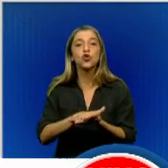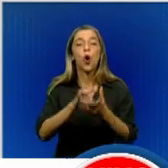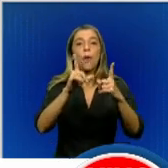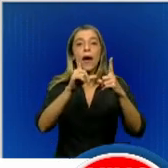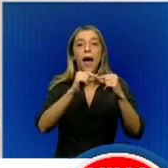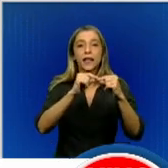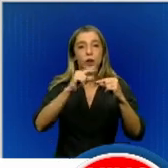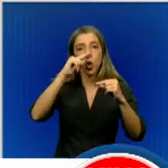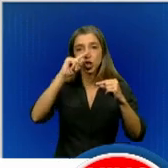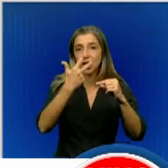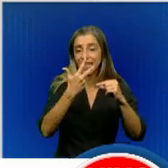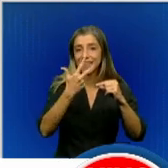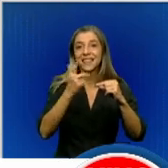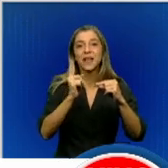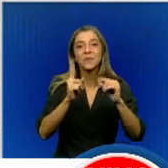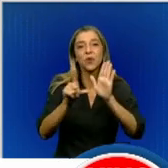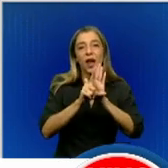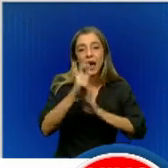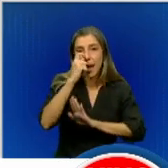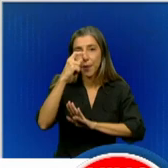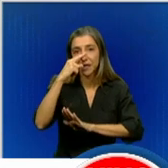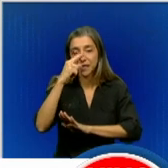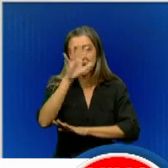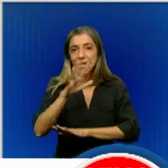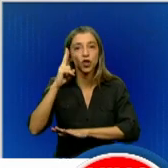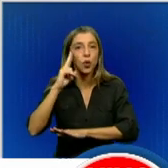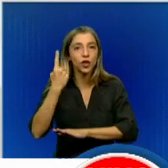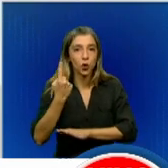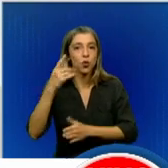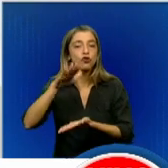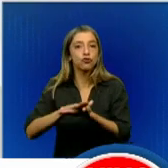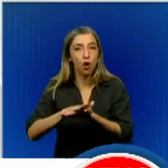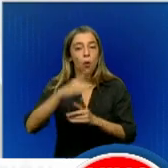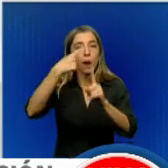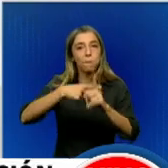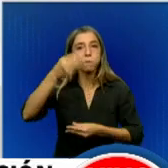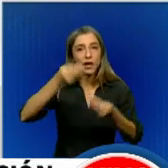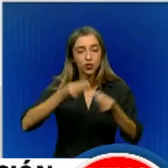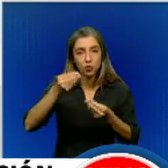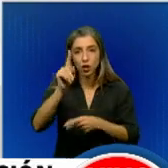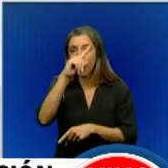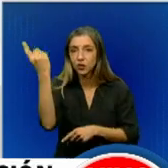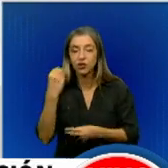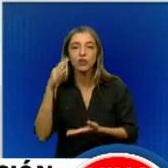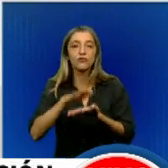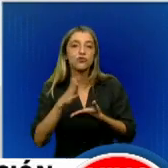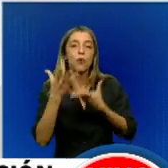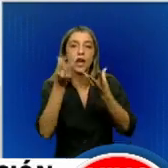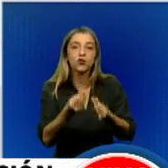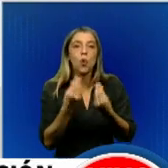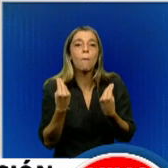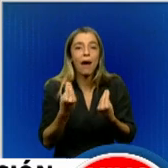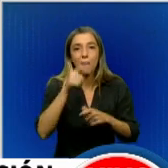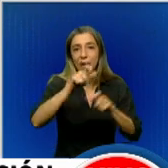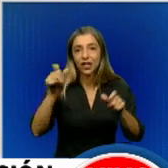73 de la ley 27 591 del presupuesto nacional sobre ayudas para transportistas escolares